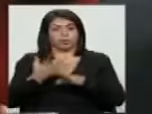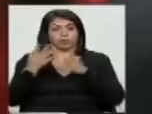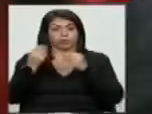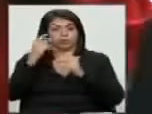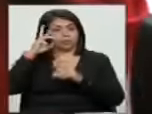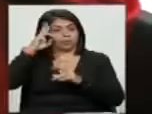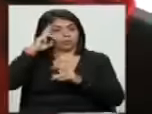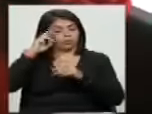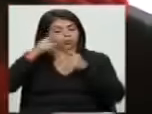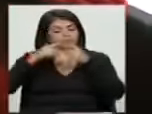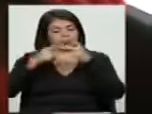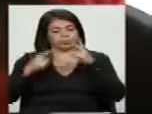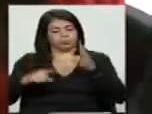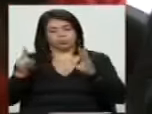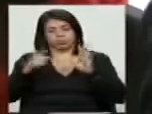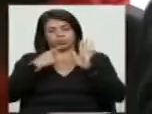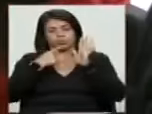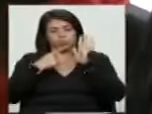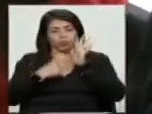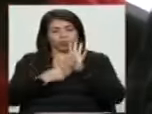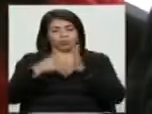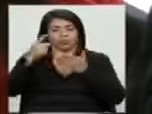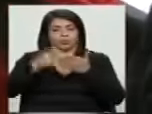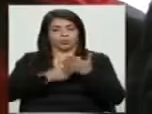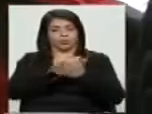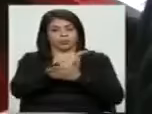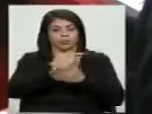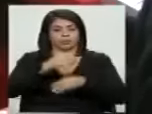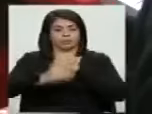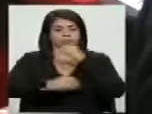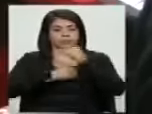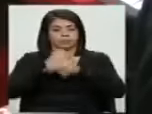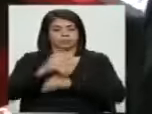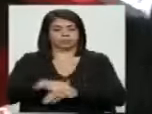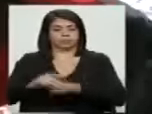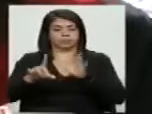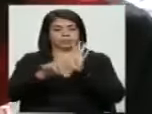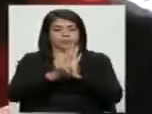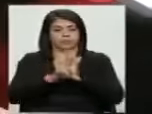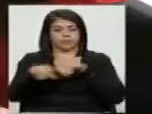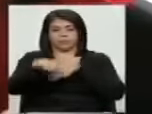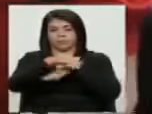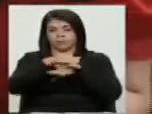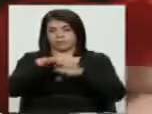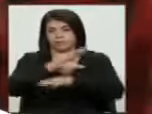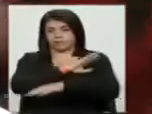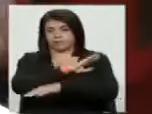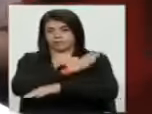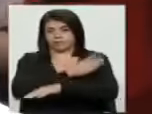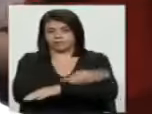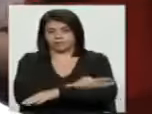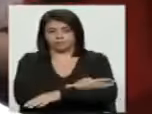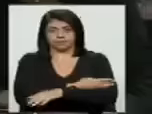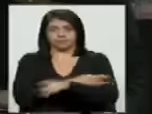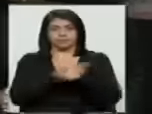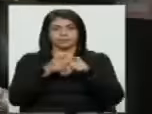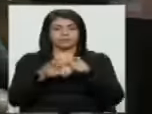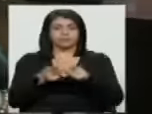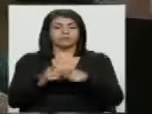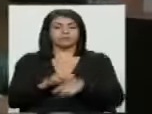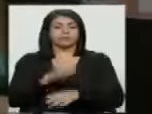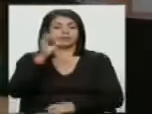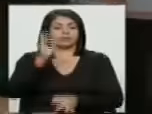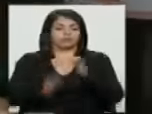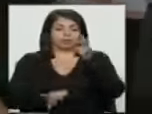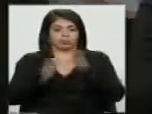para considerar que se ha incurrido en alguna de las prohibiciones establecidas en la ley, el Ministerio del Poder Popular, con competencia en materia